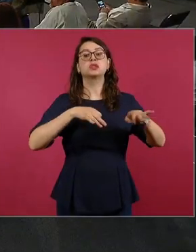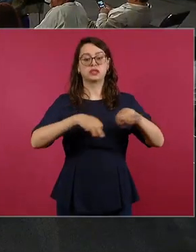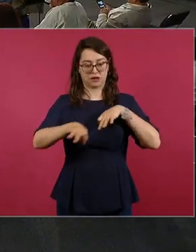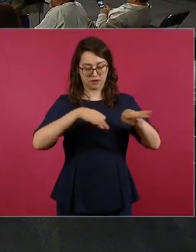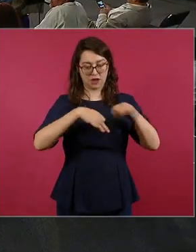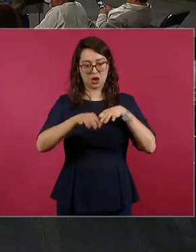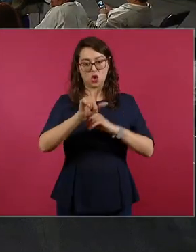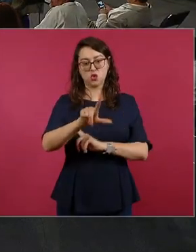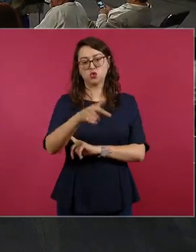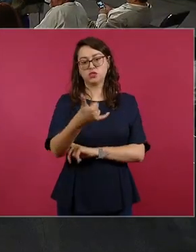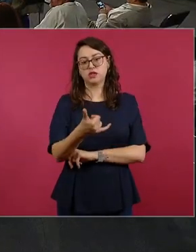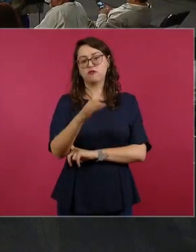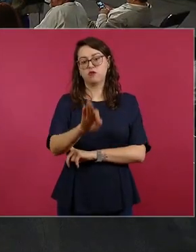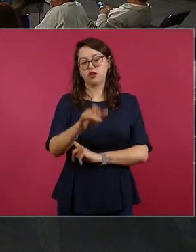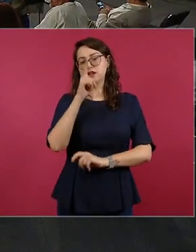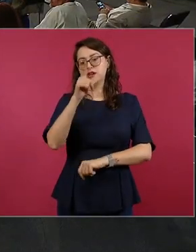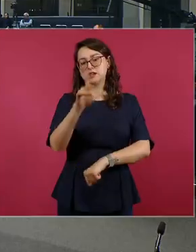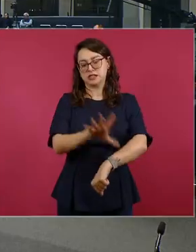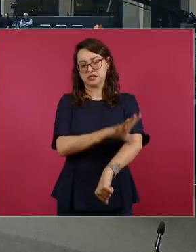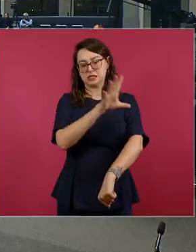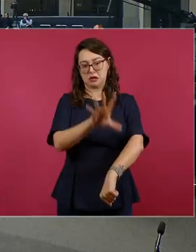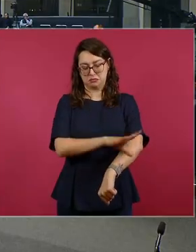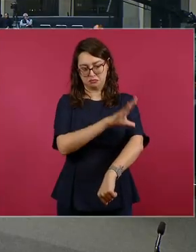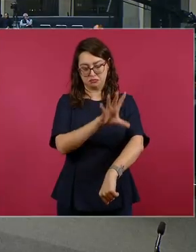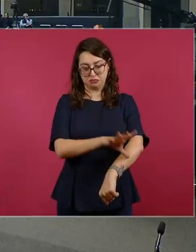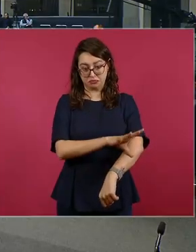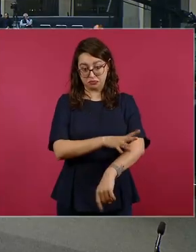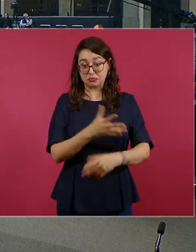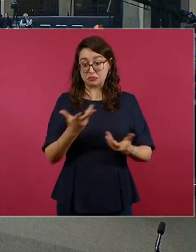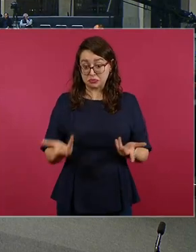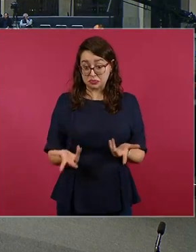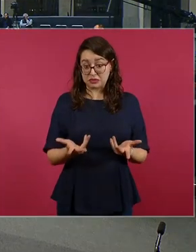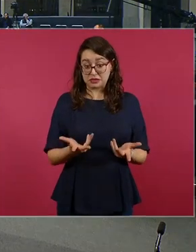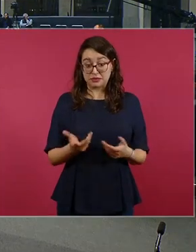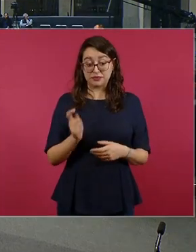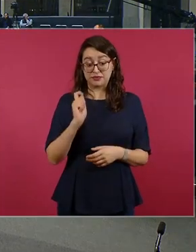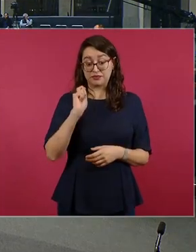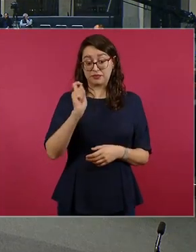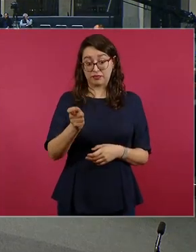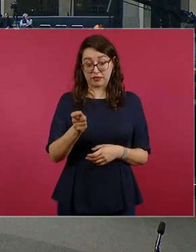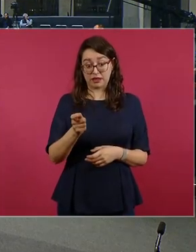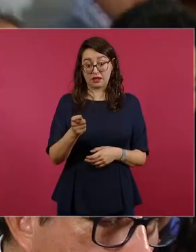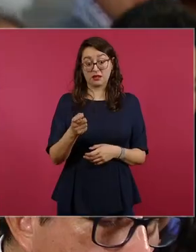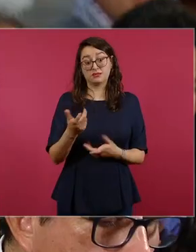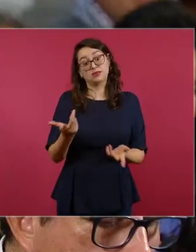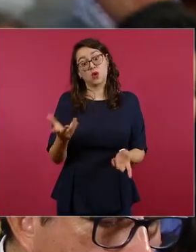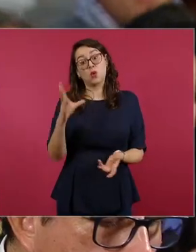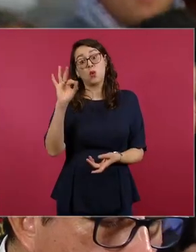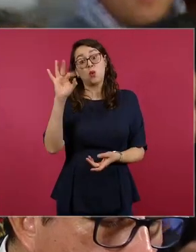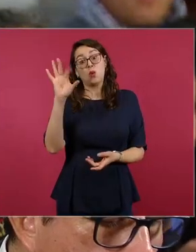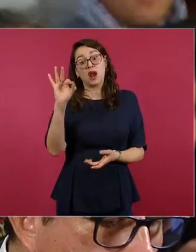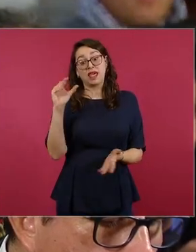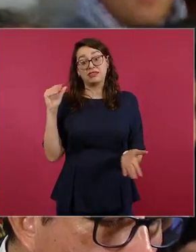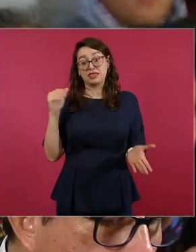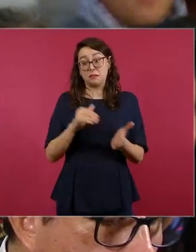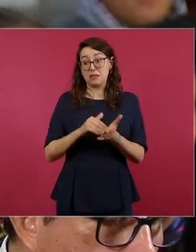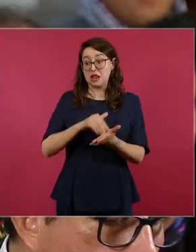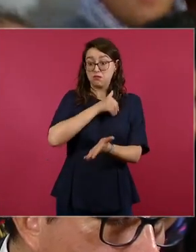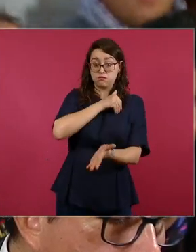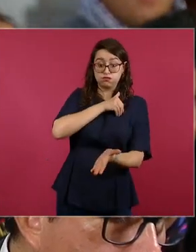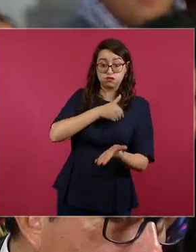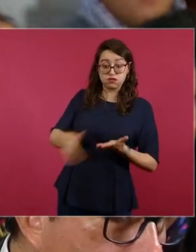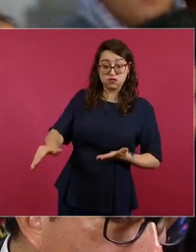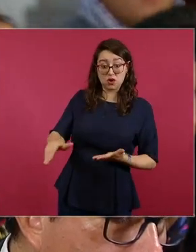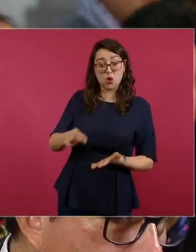Lo hicieron legalmente, déjeme decirle que nada más son 500 de los 40 mil que fueron echados a la